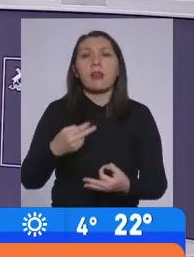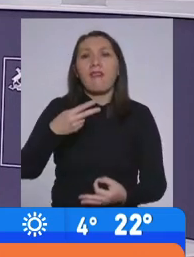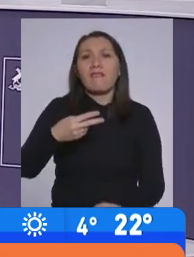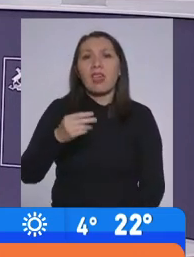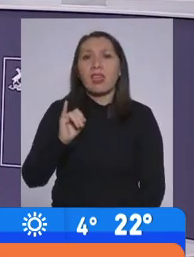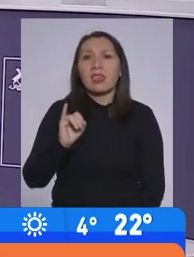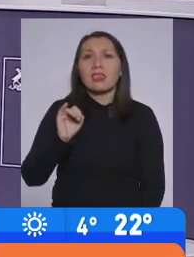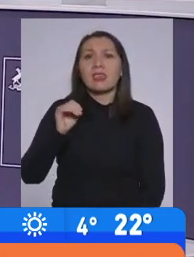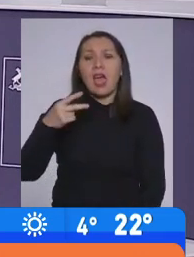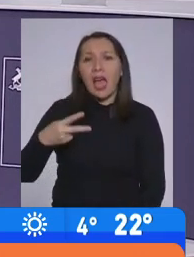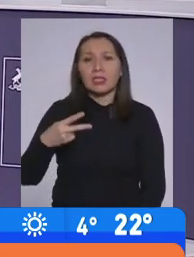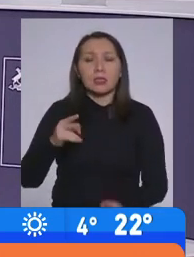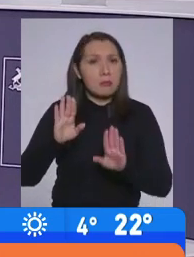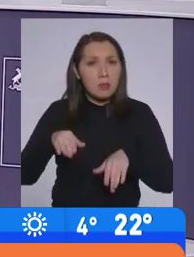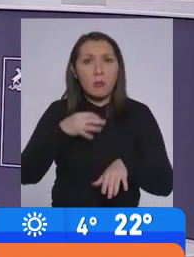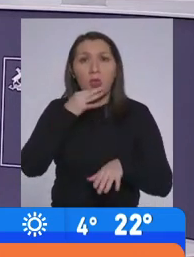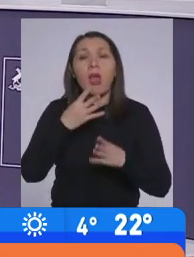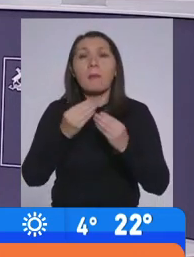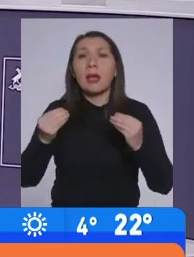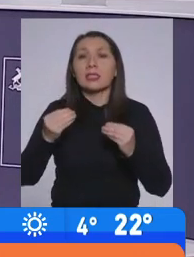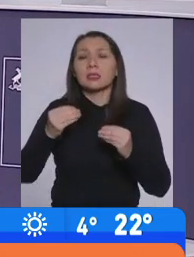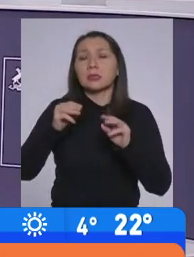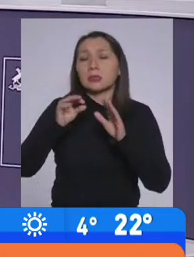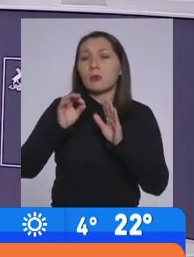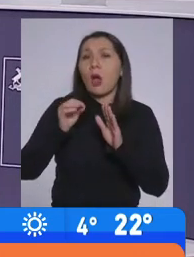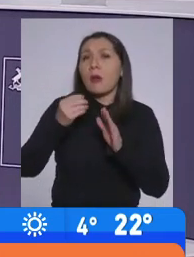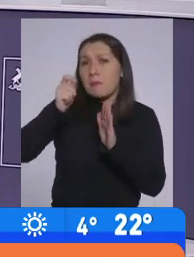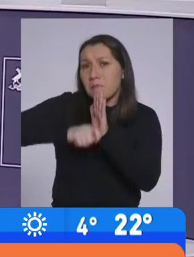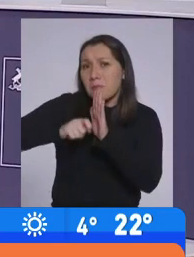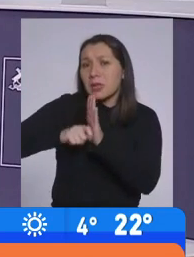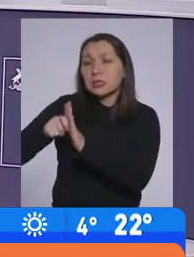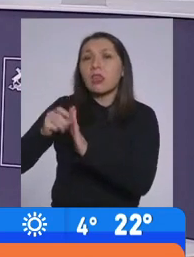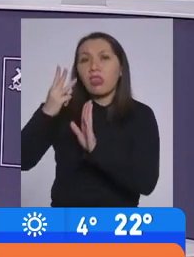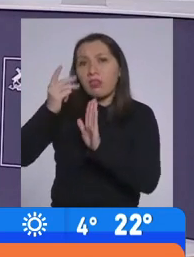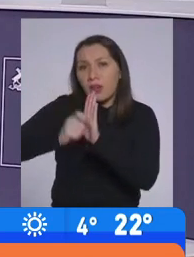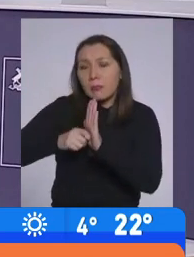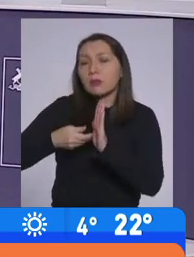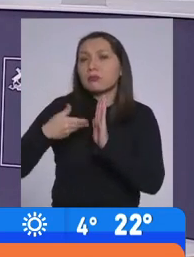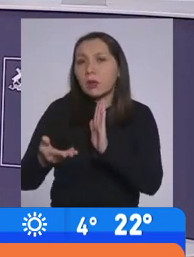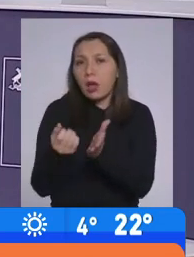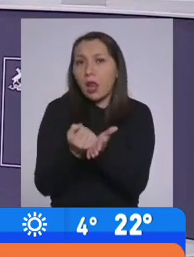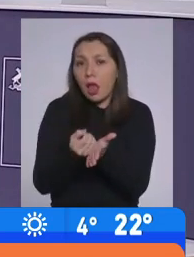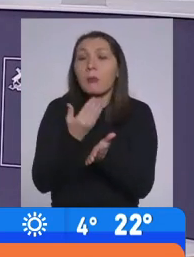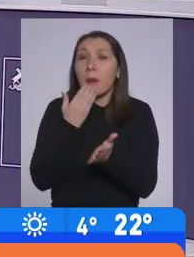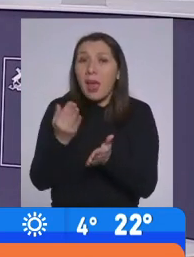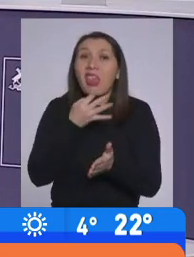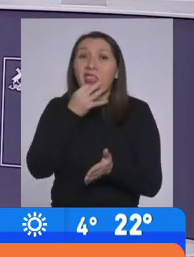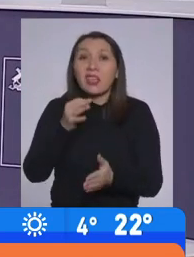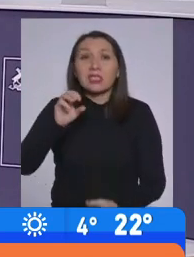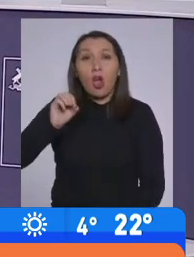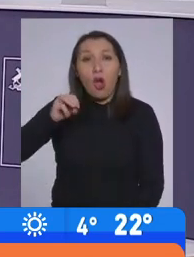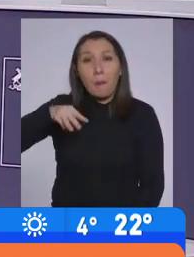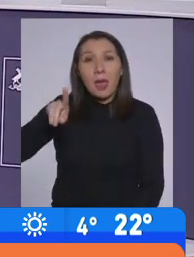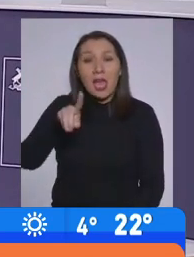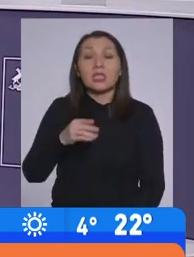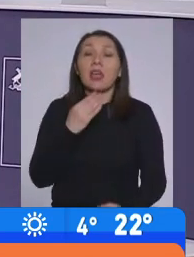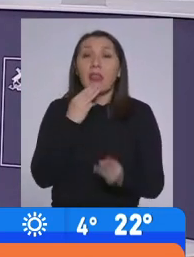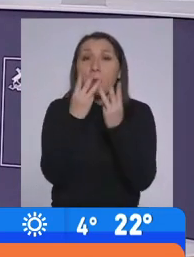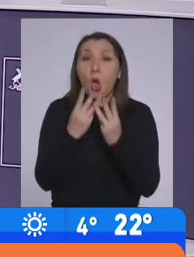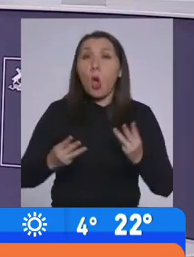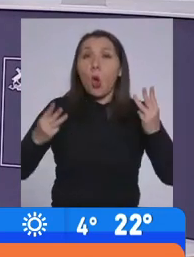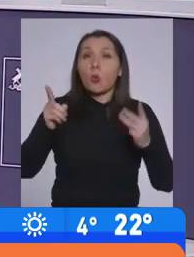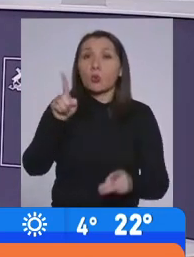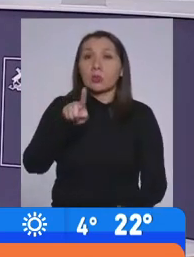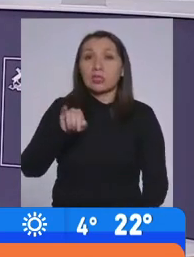multi mes tal como lo recomienda la oms y así también la onusida es decir por un periodo mínimo